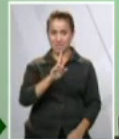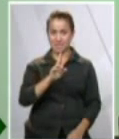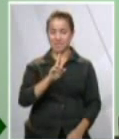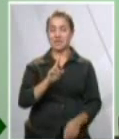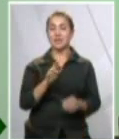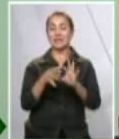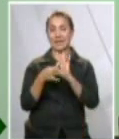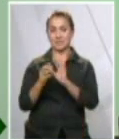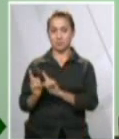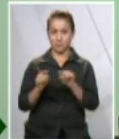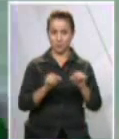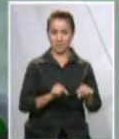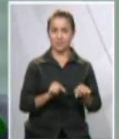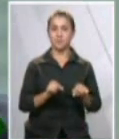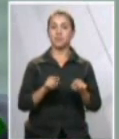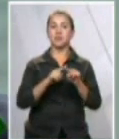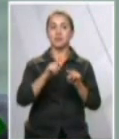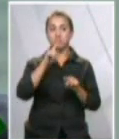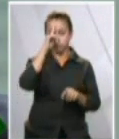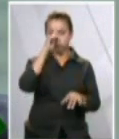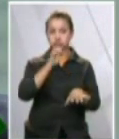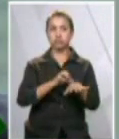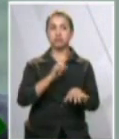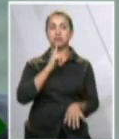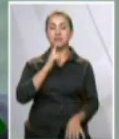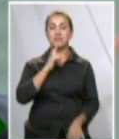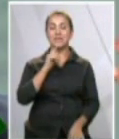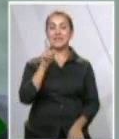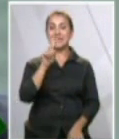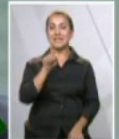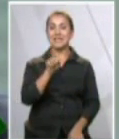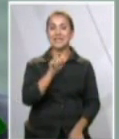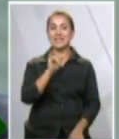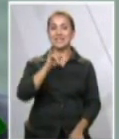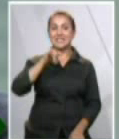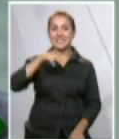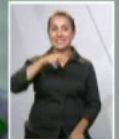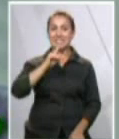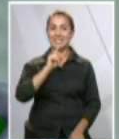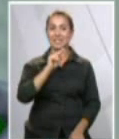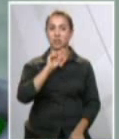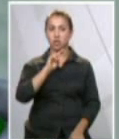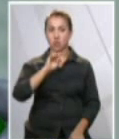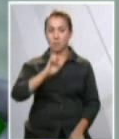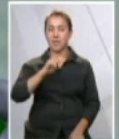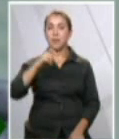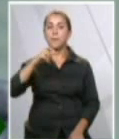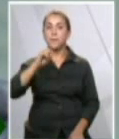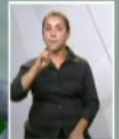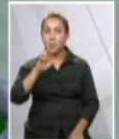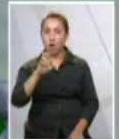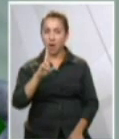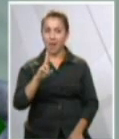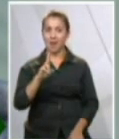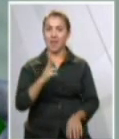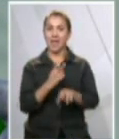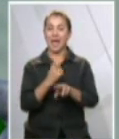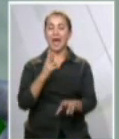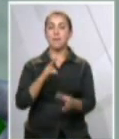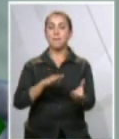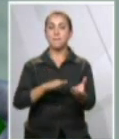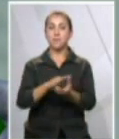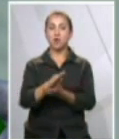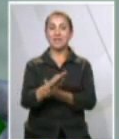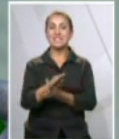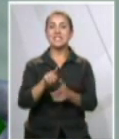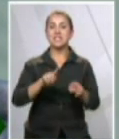Vladimir. Es un paciente con síndrome de Poland, le vamos a preguntar, él mismo nos va a contar de qué se trata, y que tiene una prótesis que fue hecha con todo